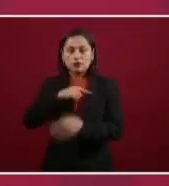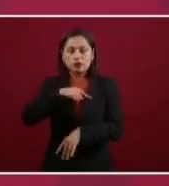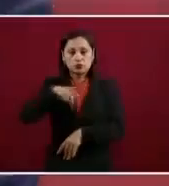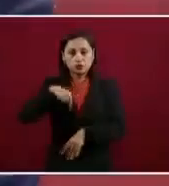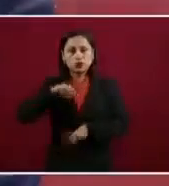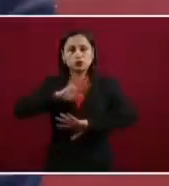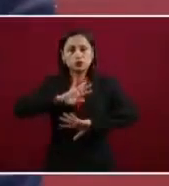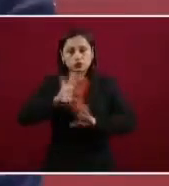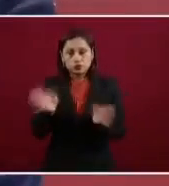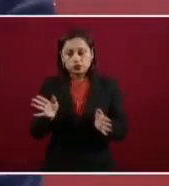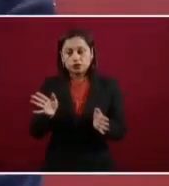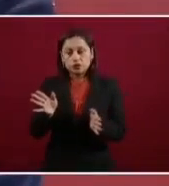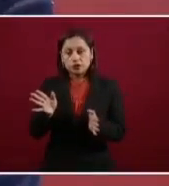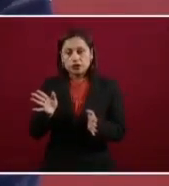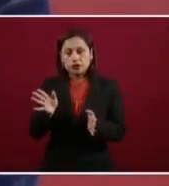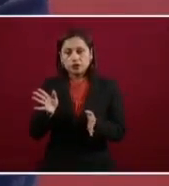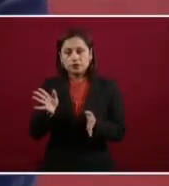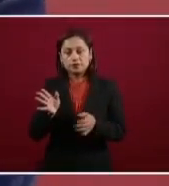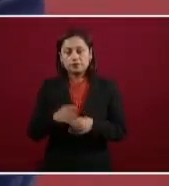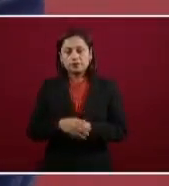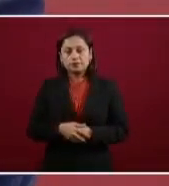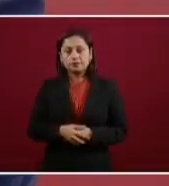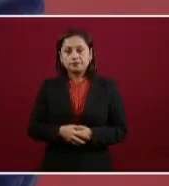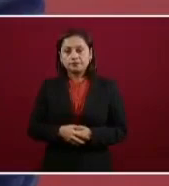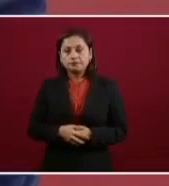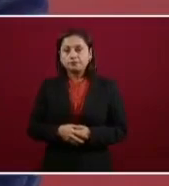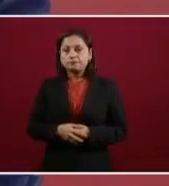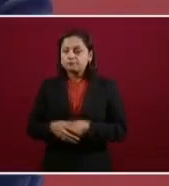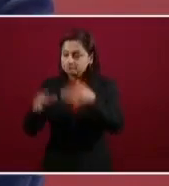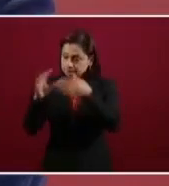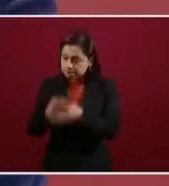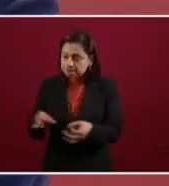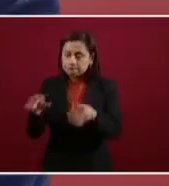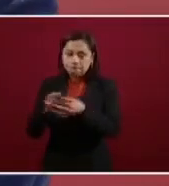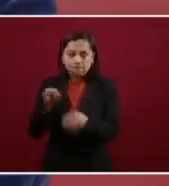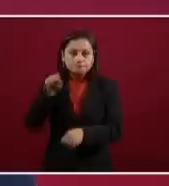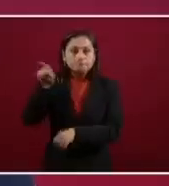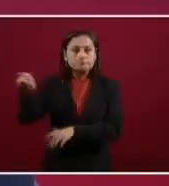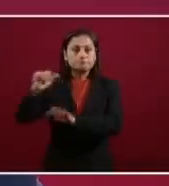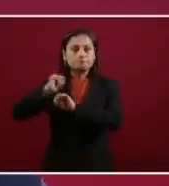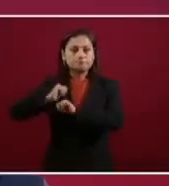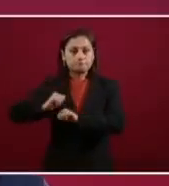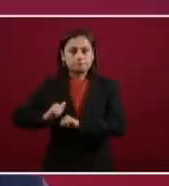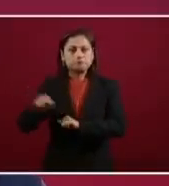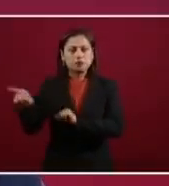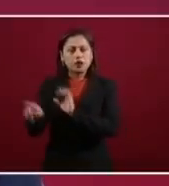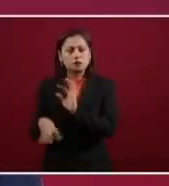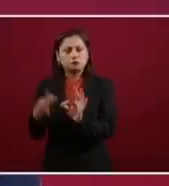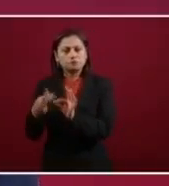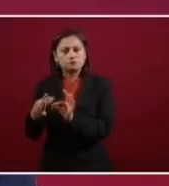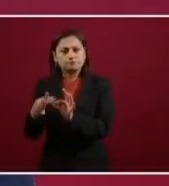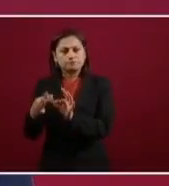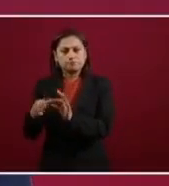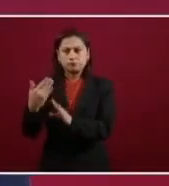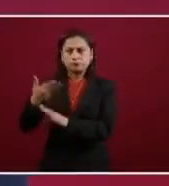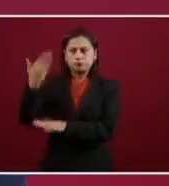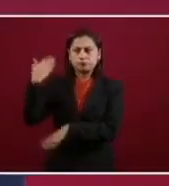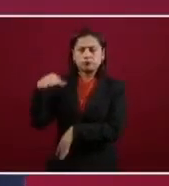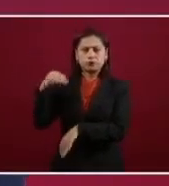que éste tareas que las haya cumplido muy